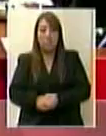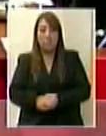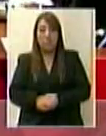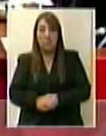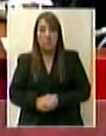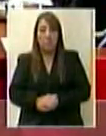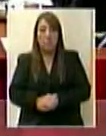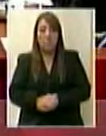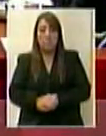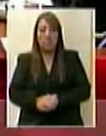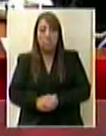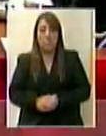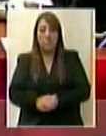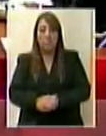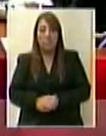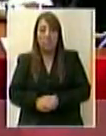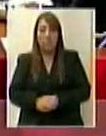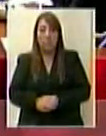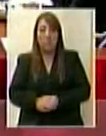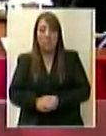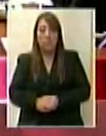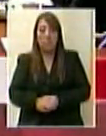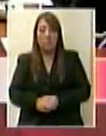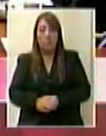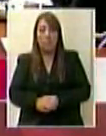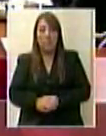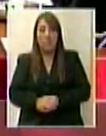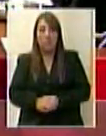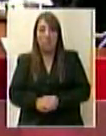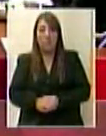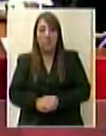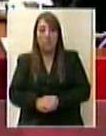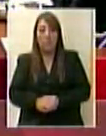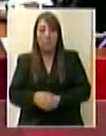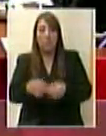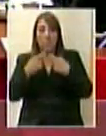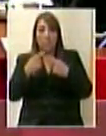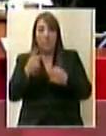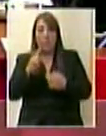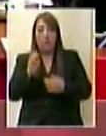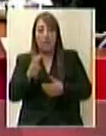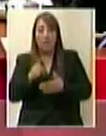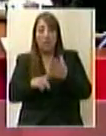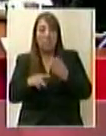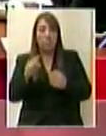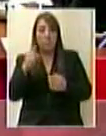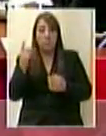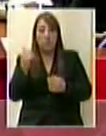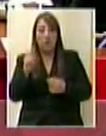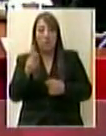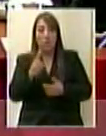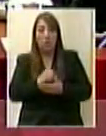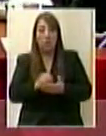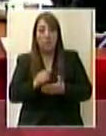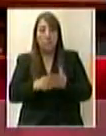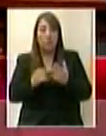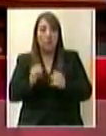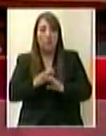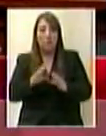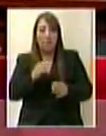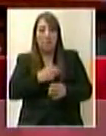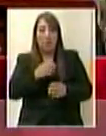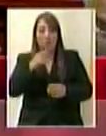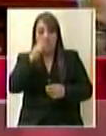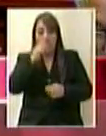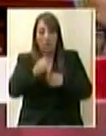contestando a la pregunta del señor congresista mencionar que efectivamente no solamente hay dos contratos que vencido en mayo y